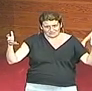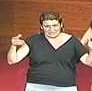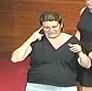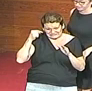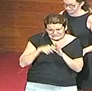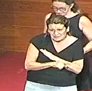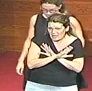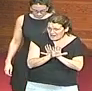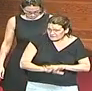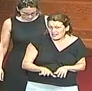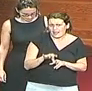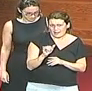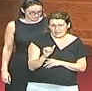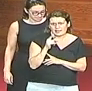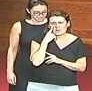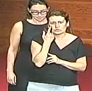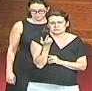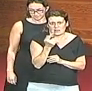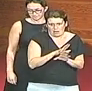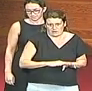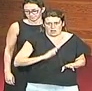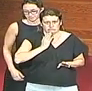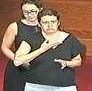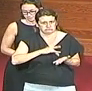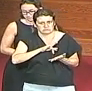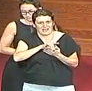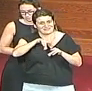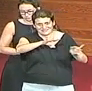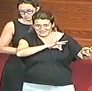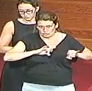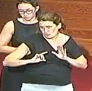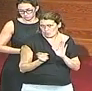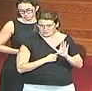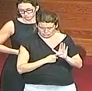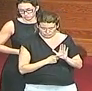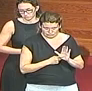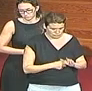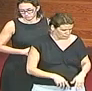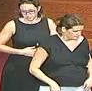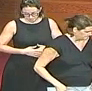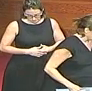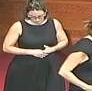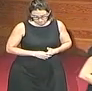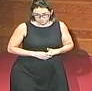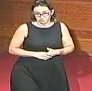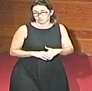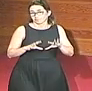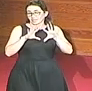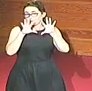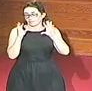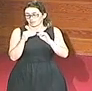tiene pues una pasafactura, ¿no?, a todo el territorio. Entonces, bueno, el caso es que os cuento esto